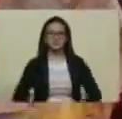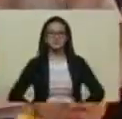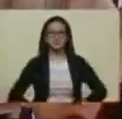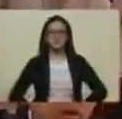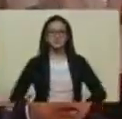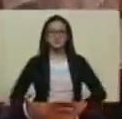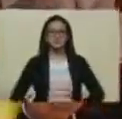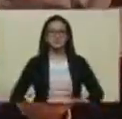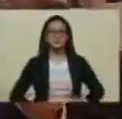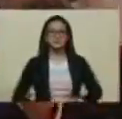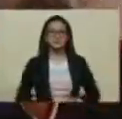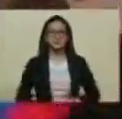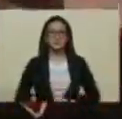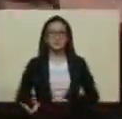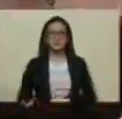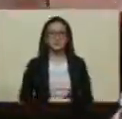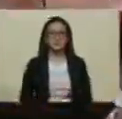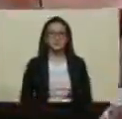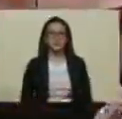manera. Por favor, ayúdenme aquí.